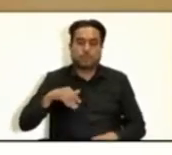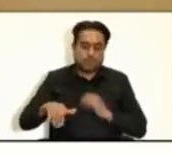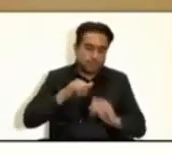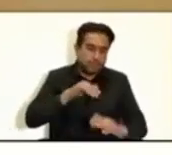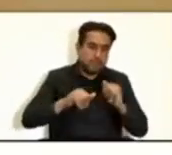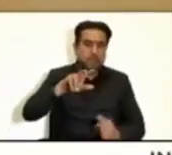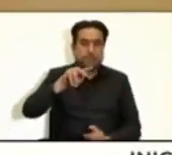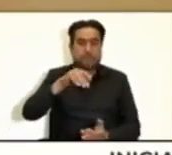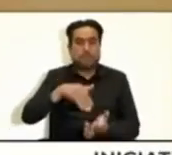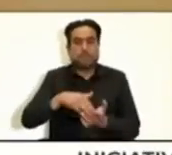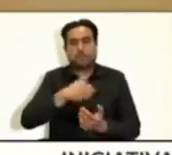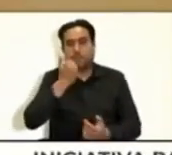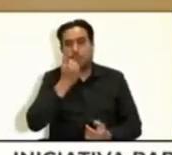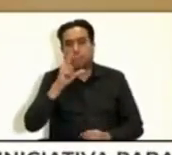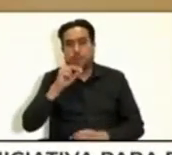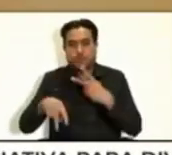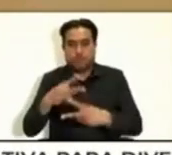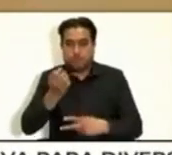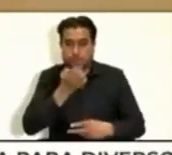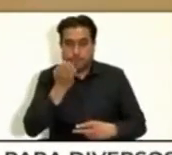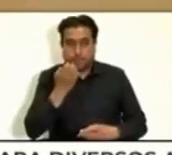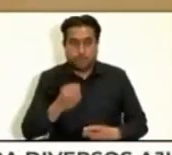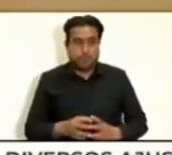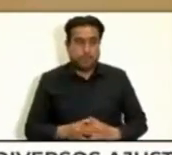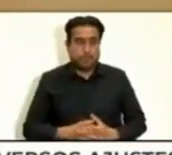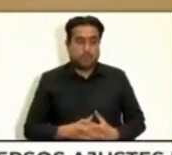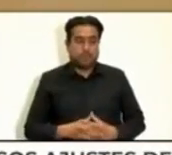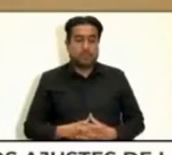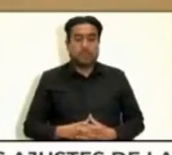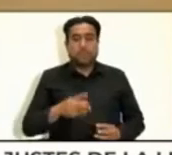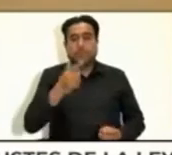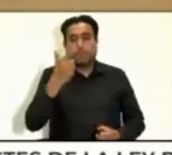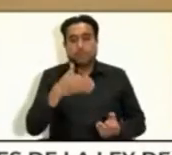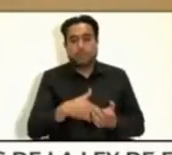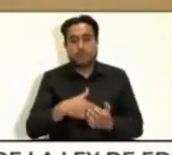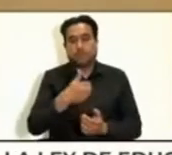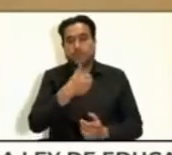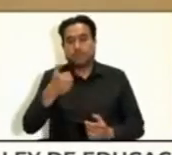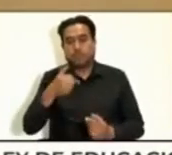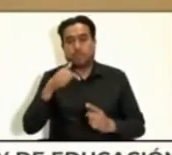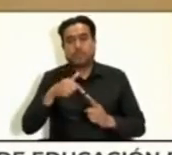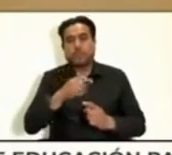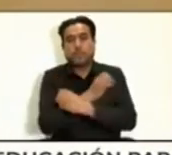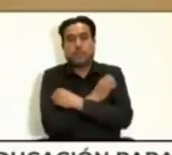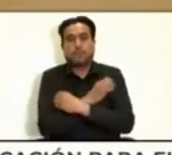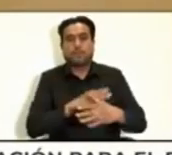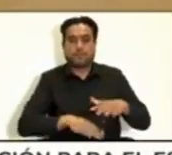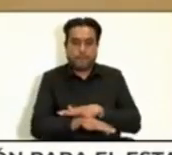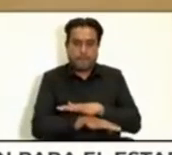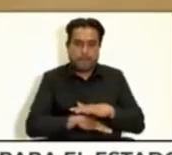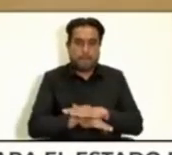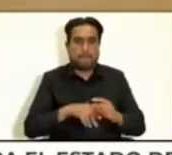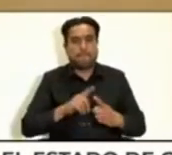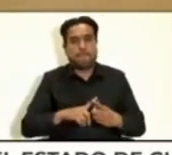de 80.000 alumnos de los cuales aproximadamente 7 mil 600 son de educación básica esto a su vez